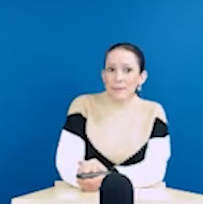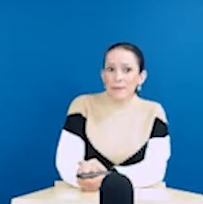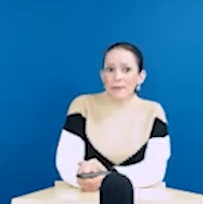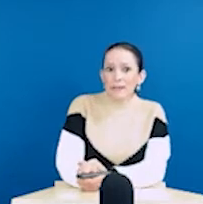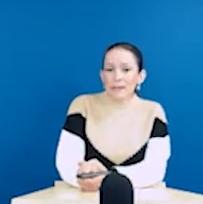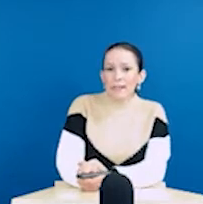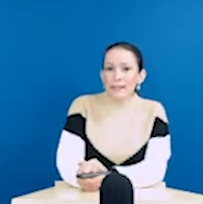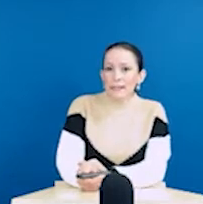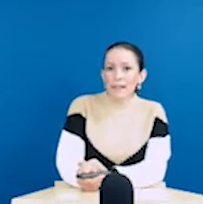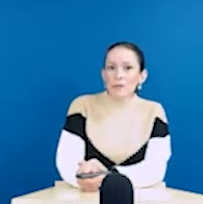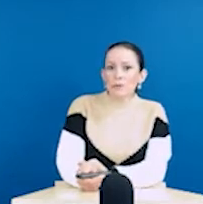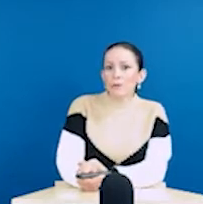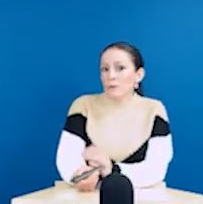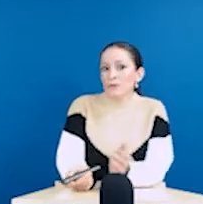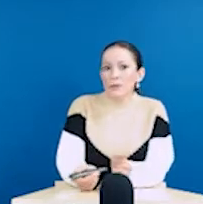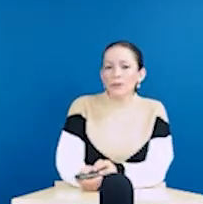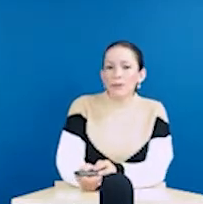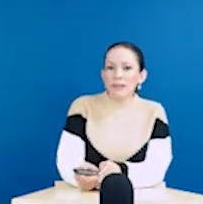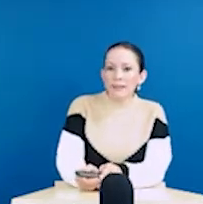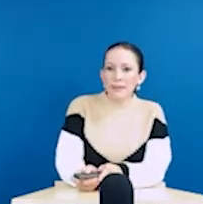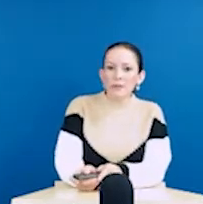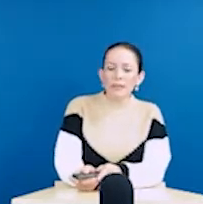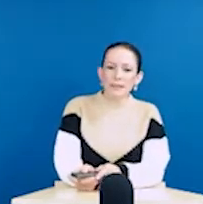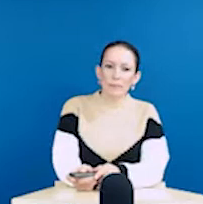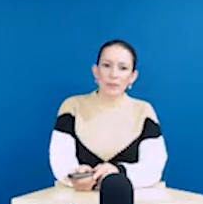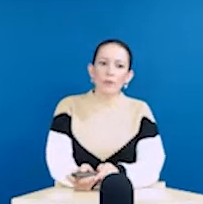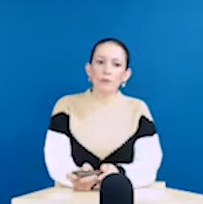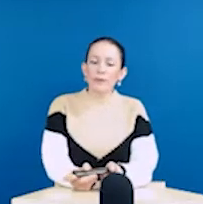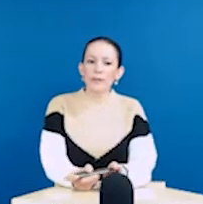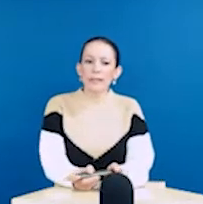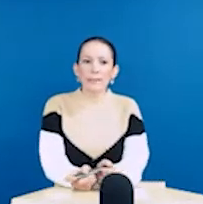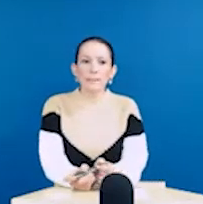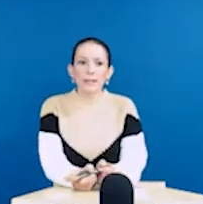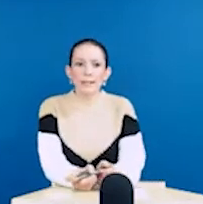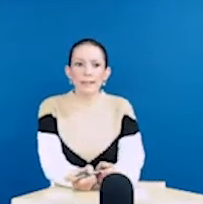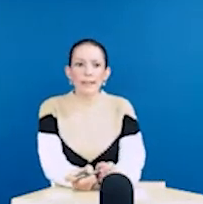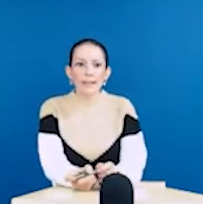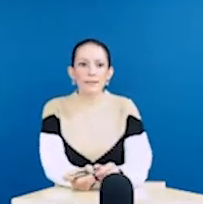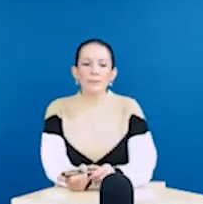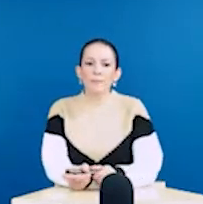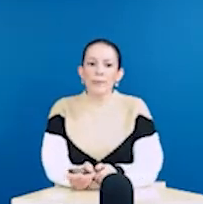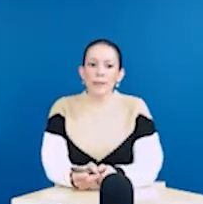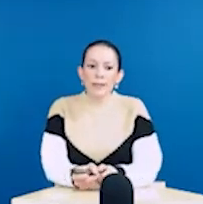instancia, queremos indagar los síntomas relacionados con el tratamiento y con su enfermedad, porque